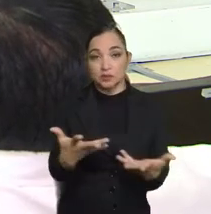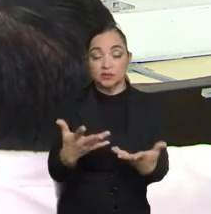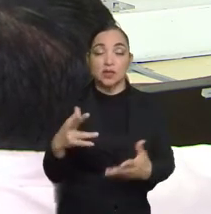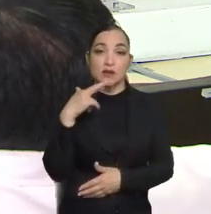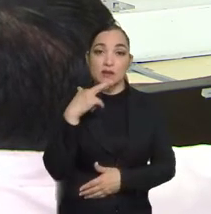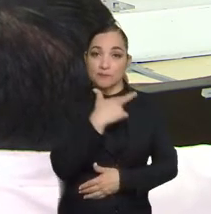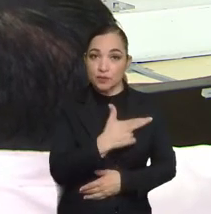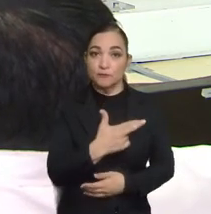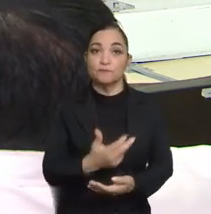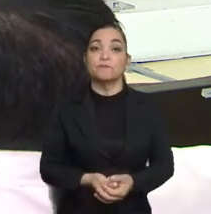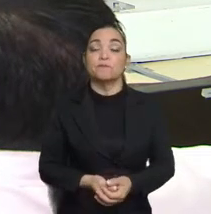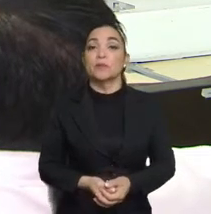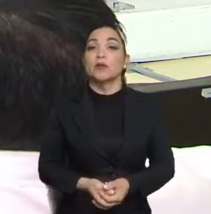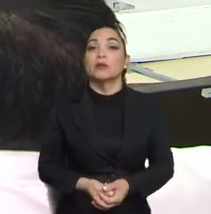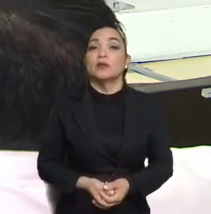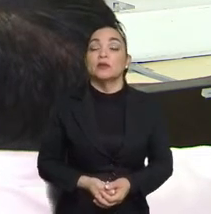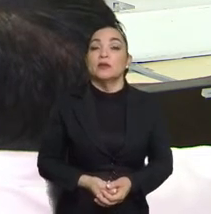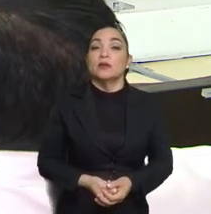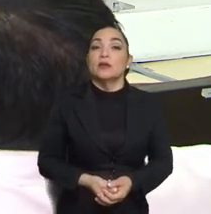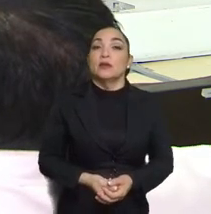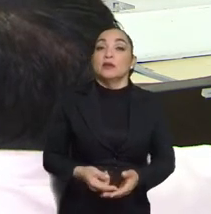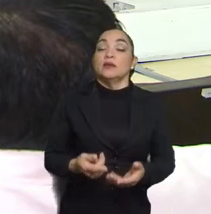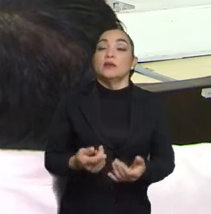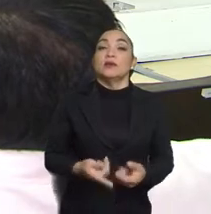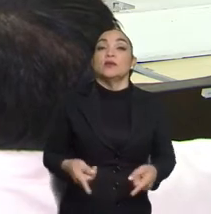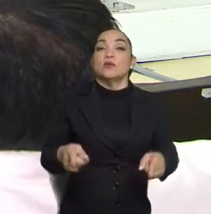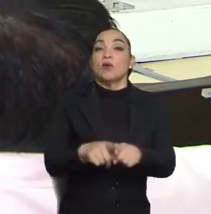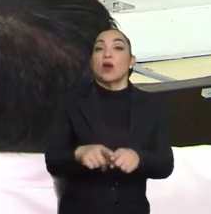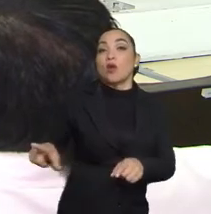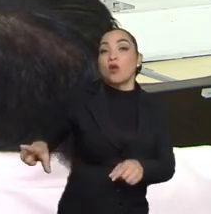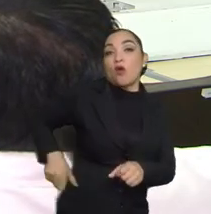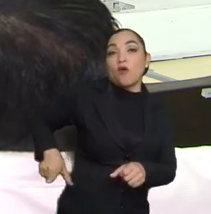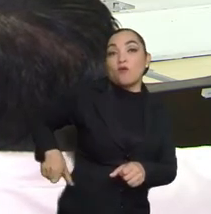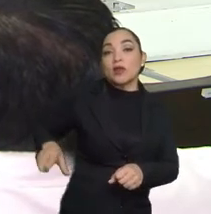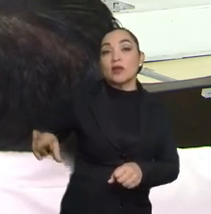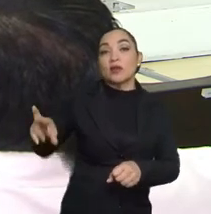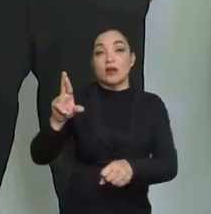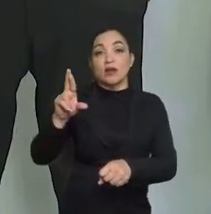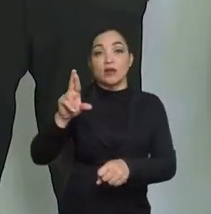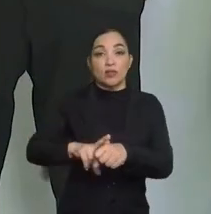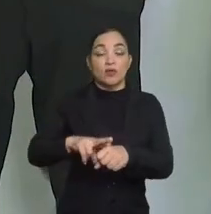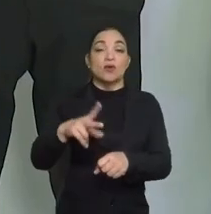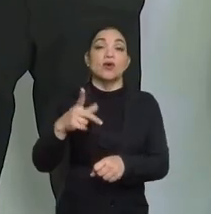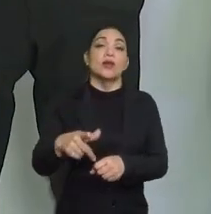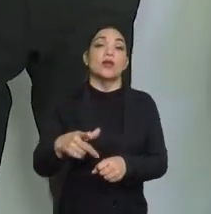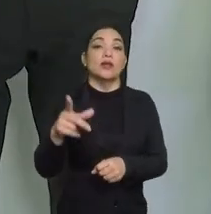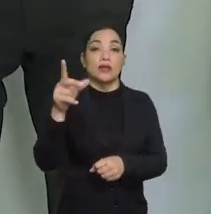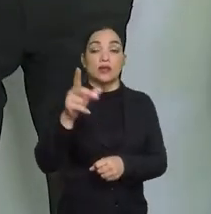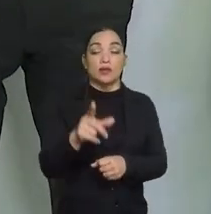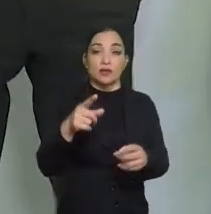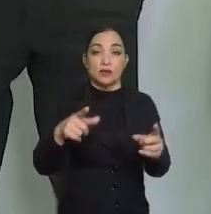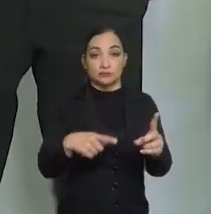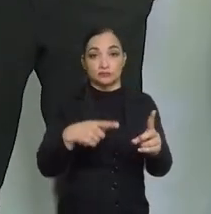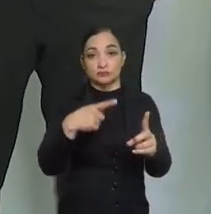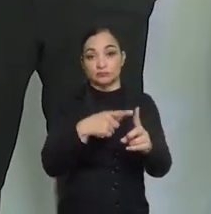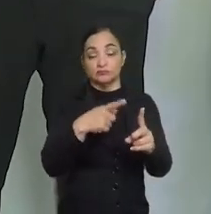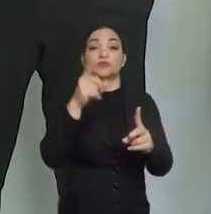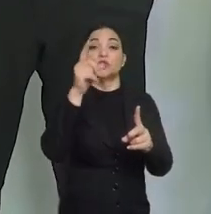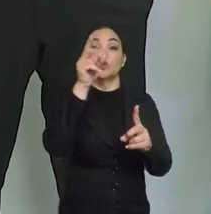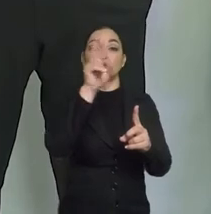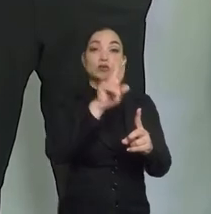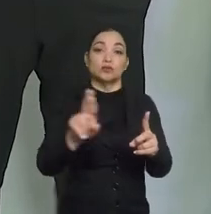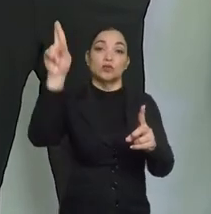Asimismo, por instrucción del señor gobernador, cabe recalcar que el gobierno del doctor Rubén Rocha Moya tiene un sentido